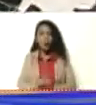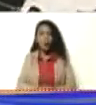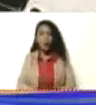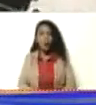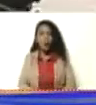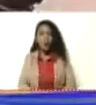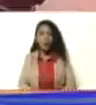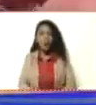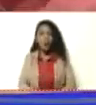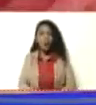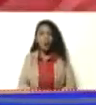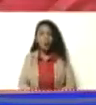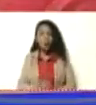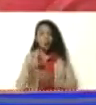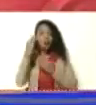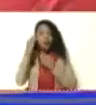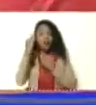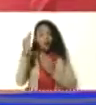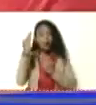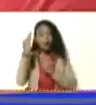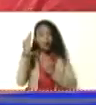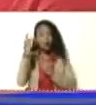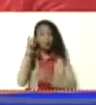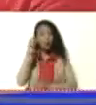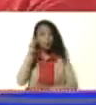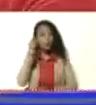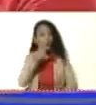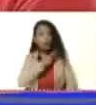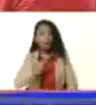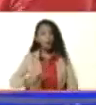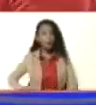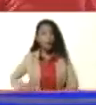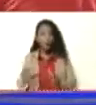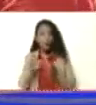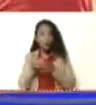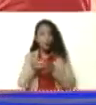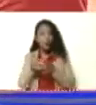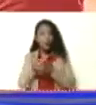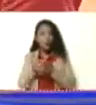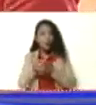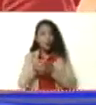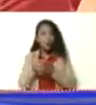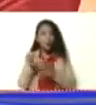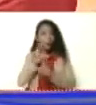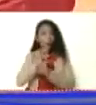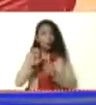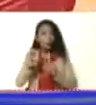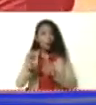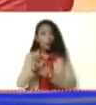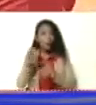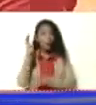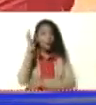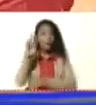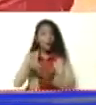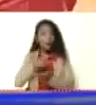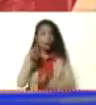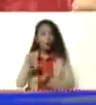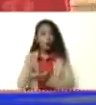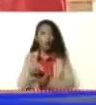Y mi saludo a Sol Muset, vicepresidenta de la Comisión de Cultura de la Asamblea Nacional.